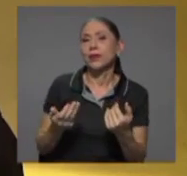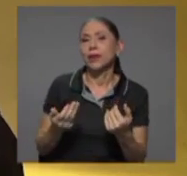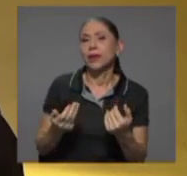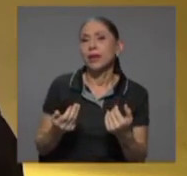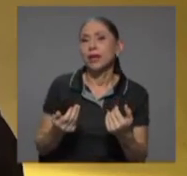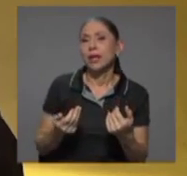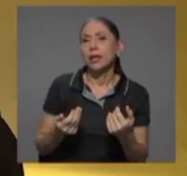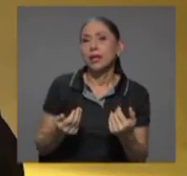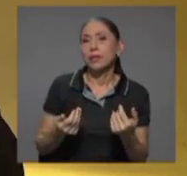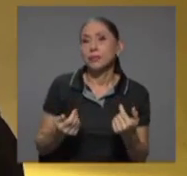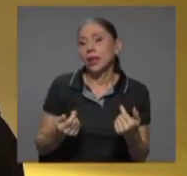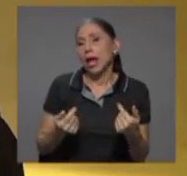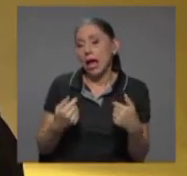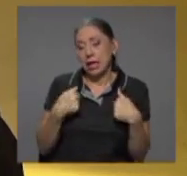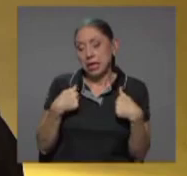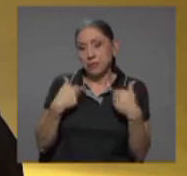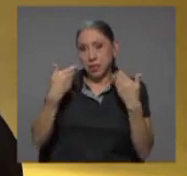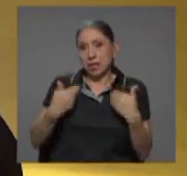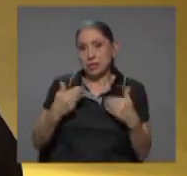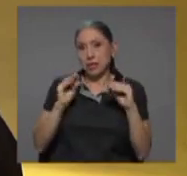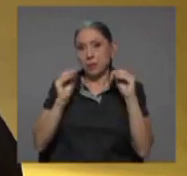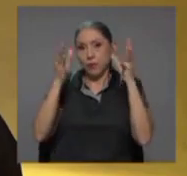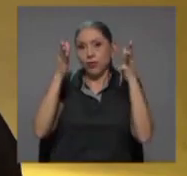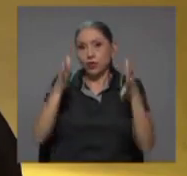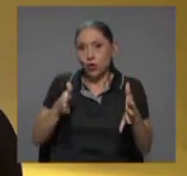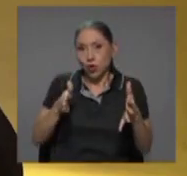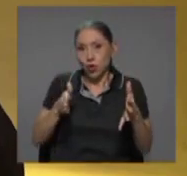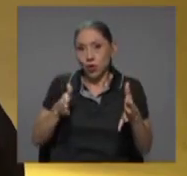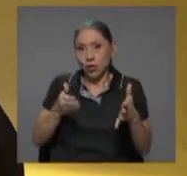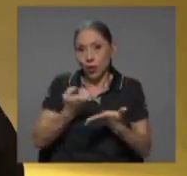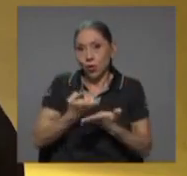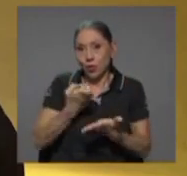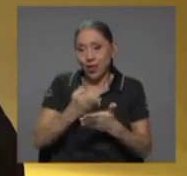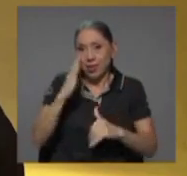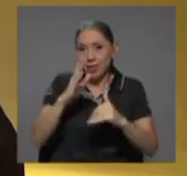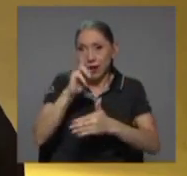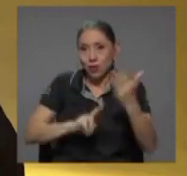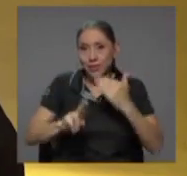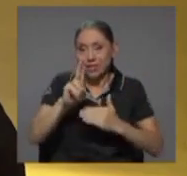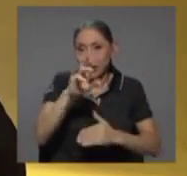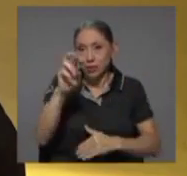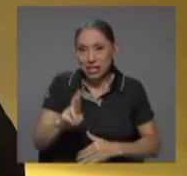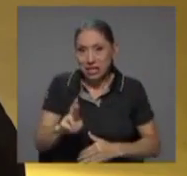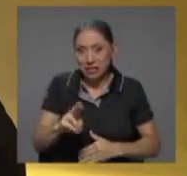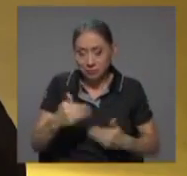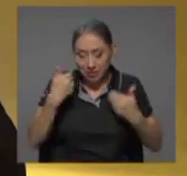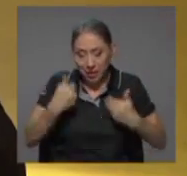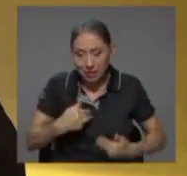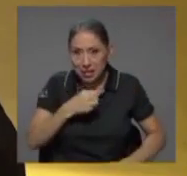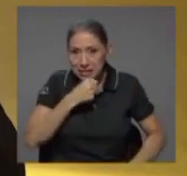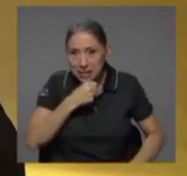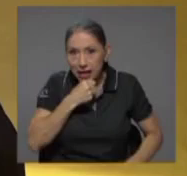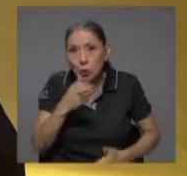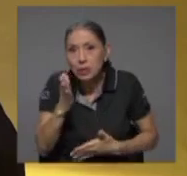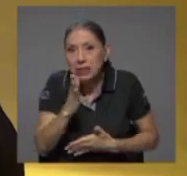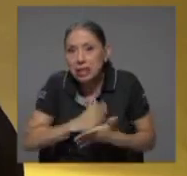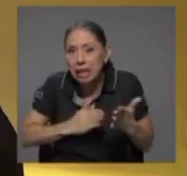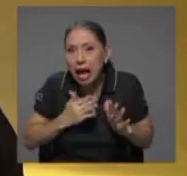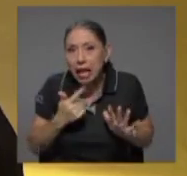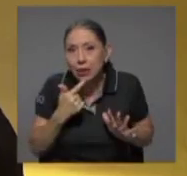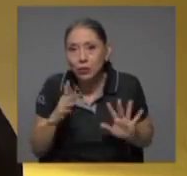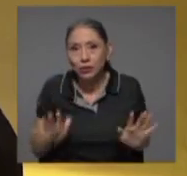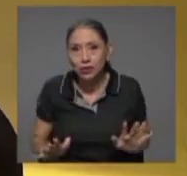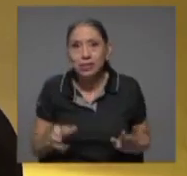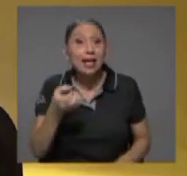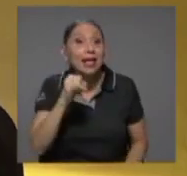aquí es el profesor de economía de la Universidad de Costa Rica, el anciano diciendo un par de cosas. Si las amigas y